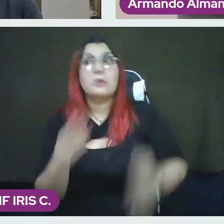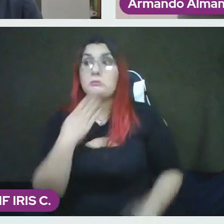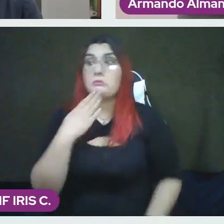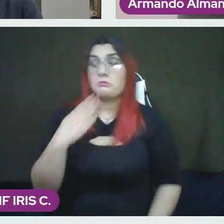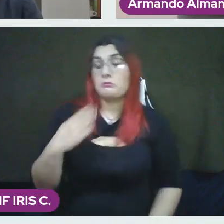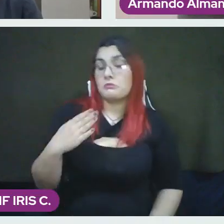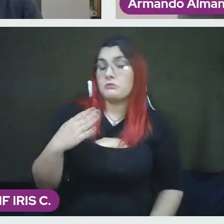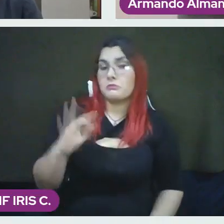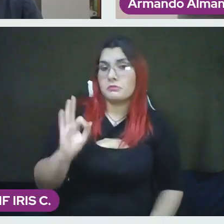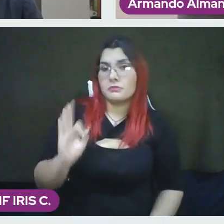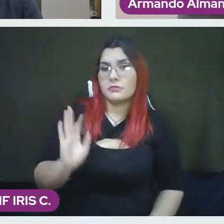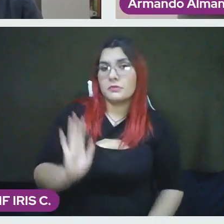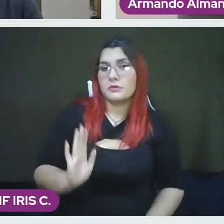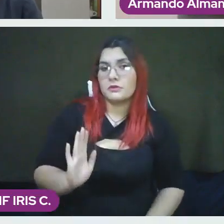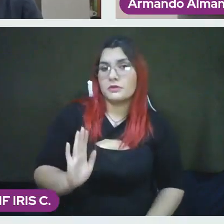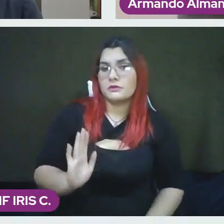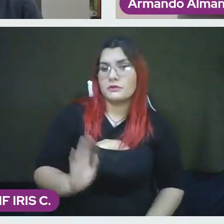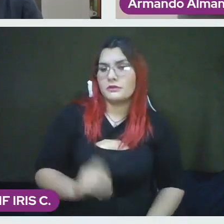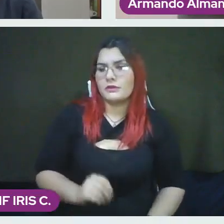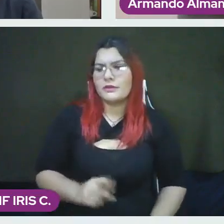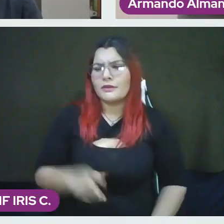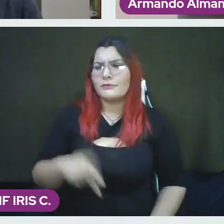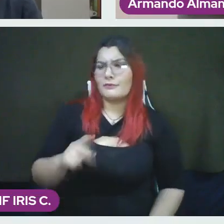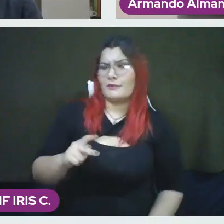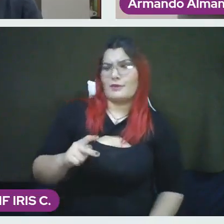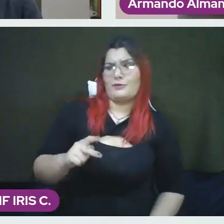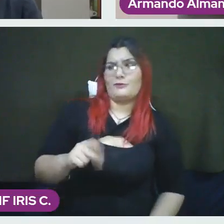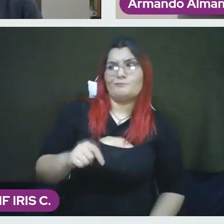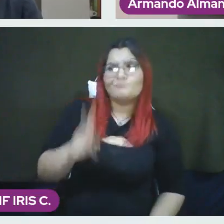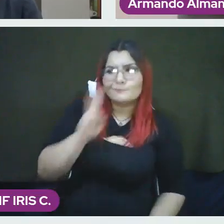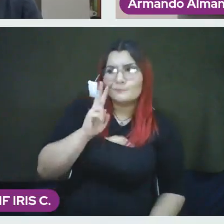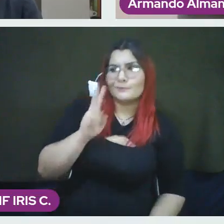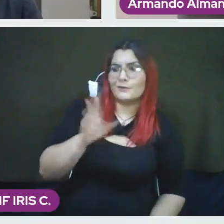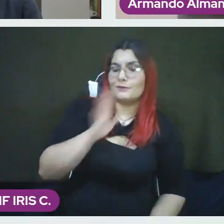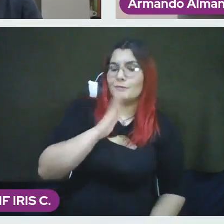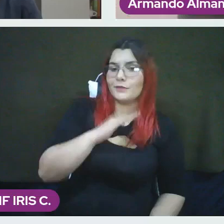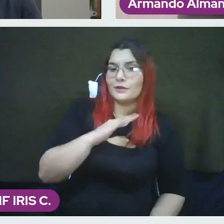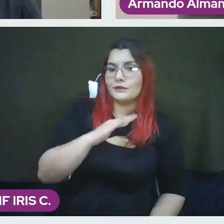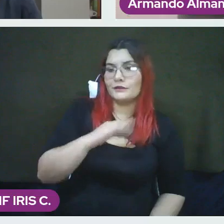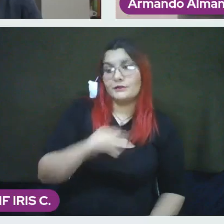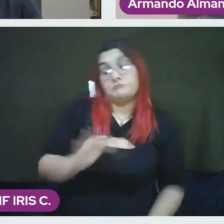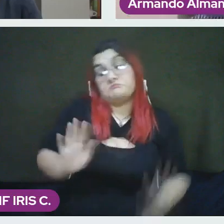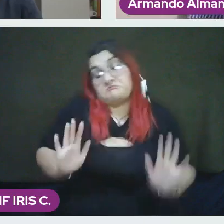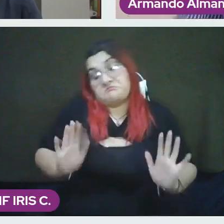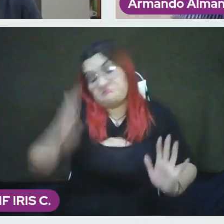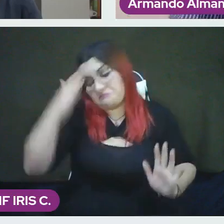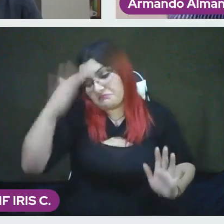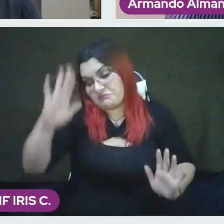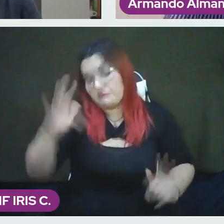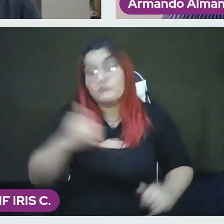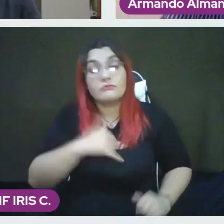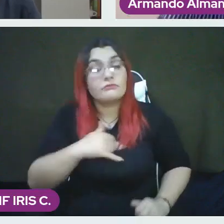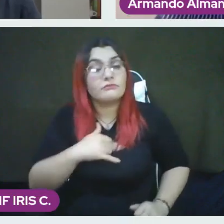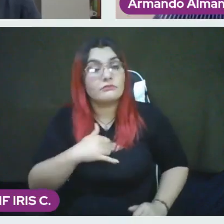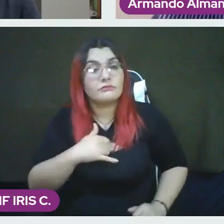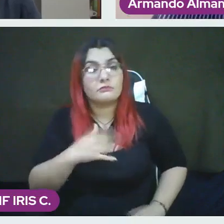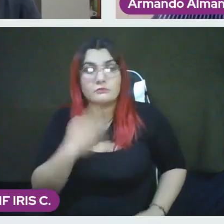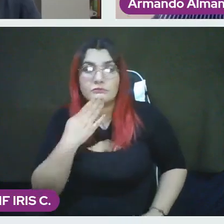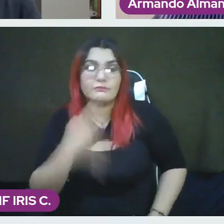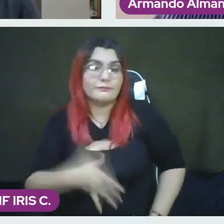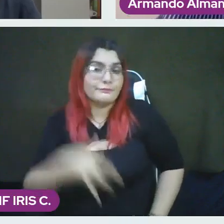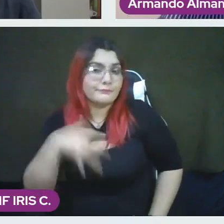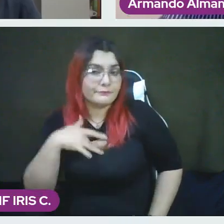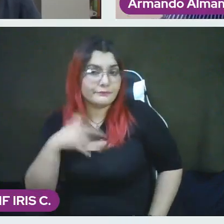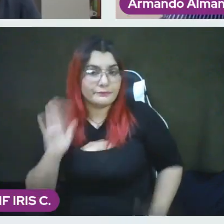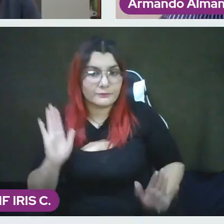Habrá quien diga, no, pues yo te veo un poco mal, bueno, pues esa es tu percepción, ¿no? Pero a veces cuando llegamos a alguien y